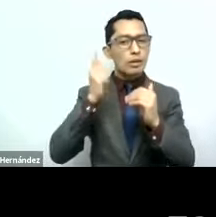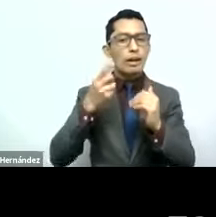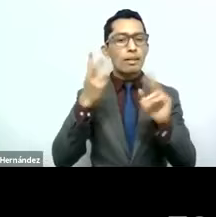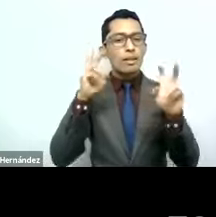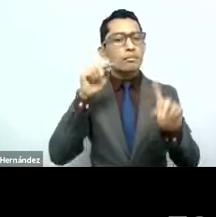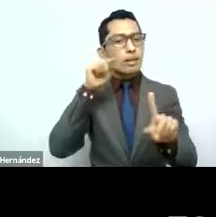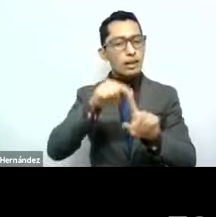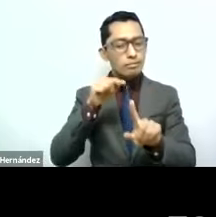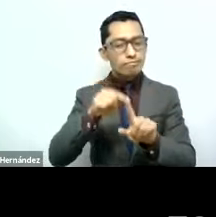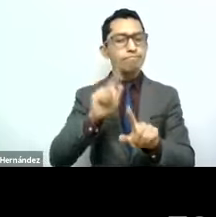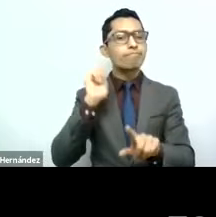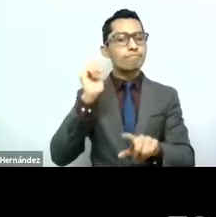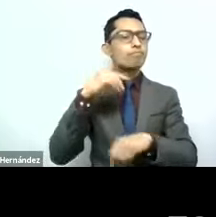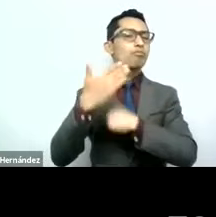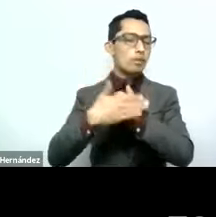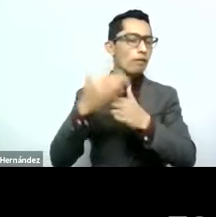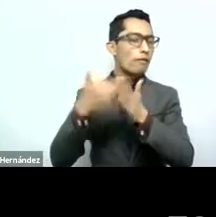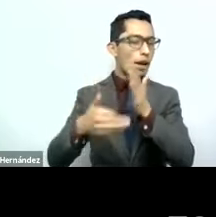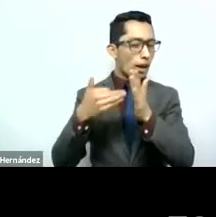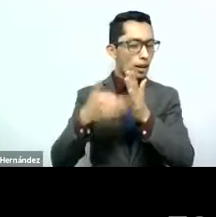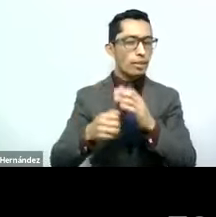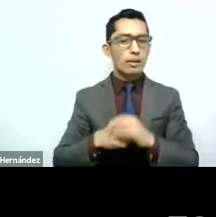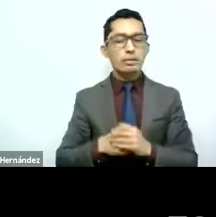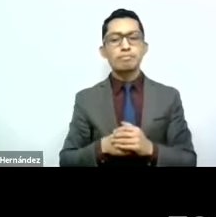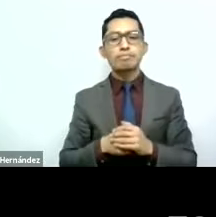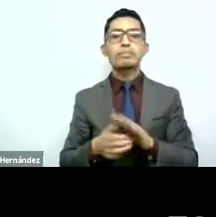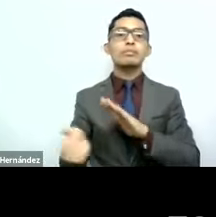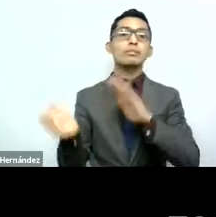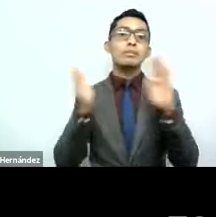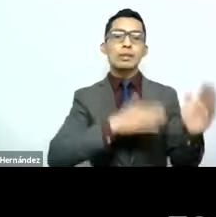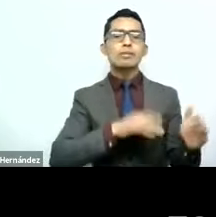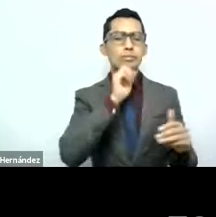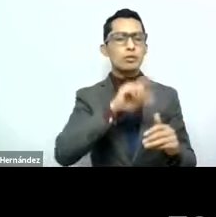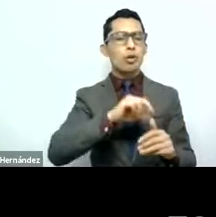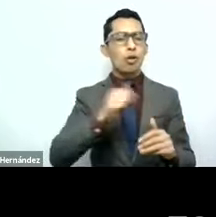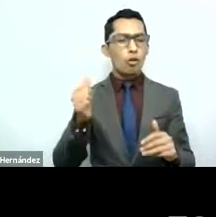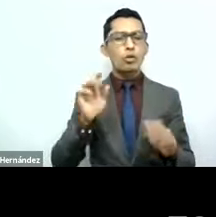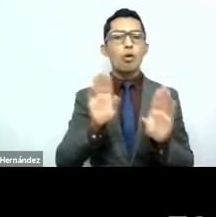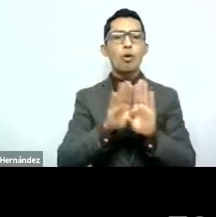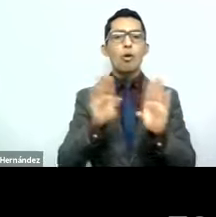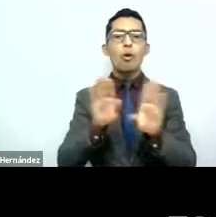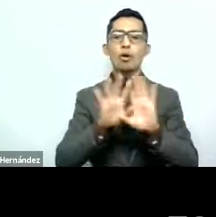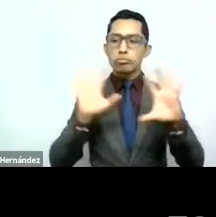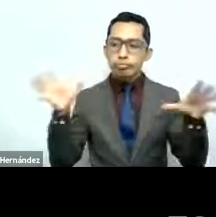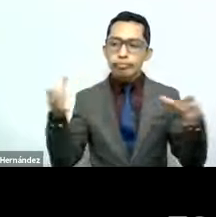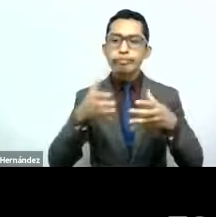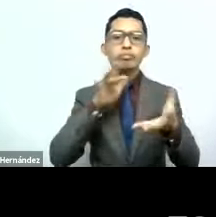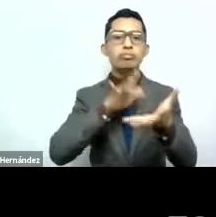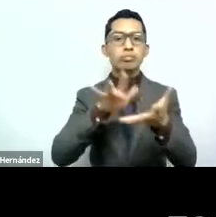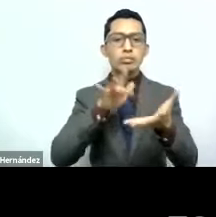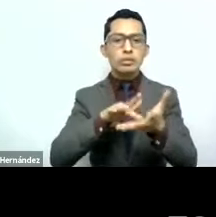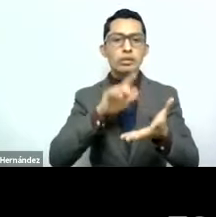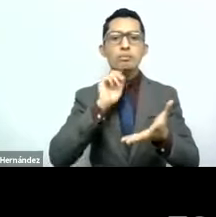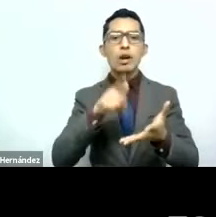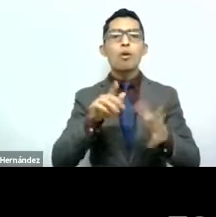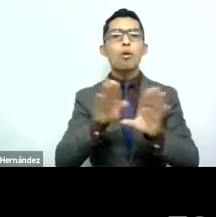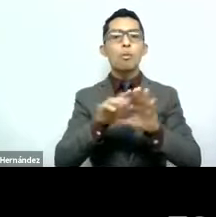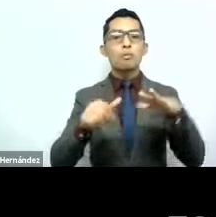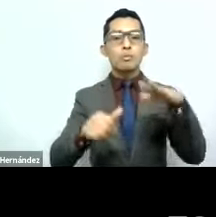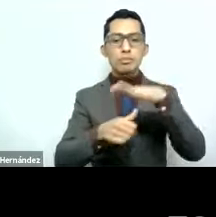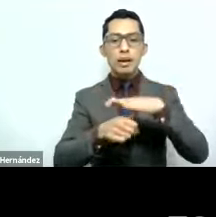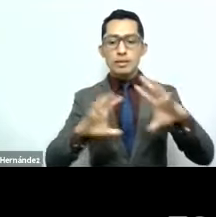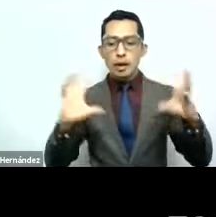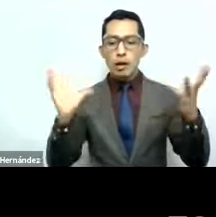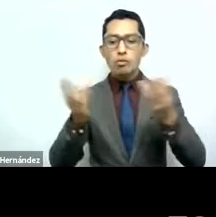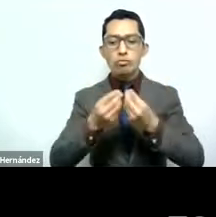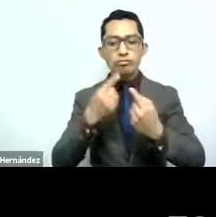tema. Creo que sería interesante también si no impulsar un trabajo colectivo, por lo menos sí alguna mesa de